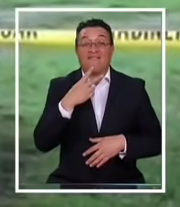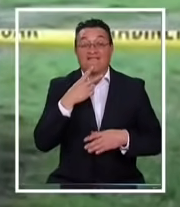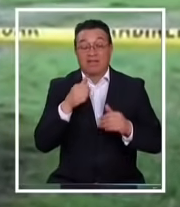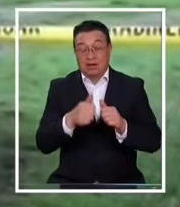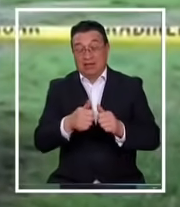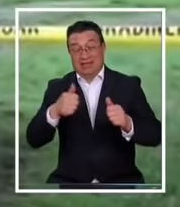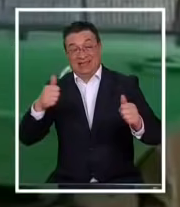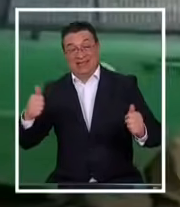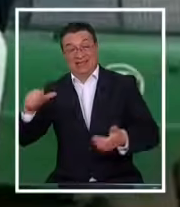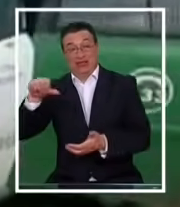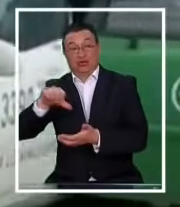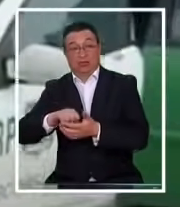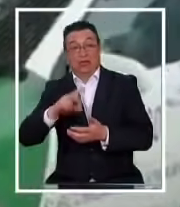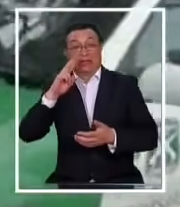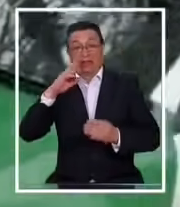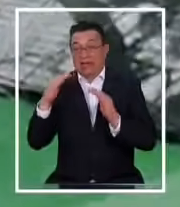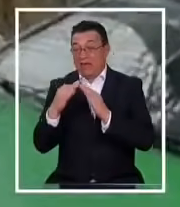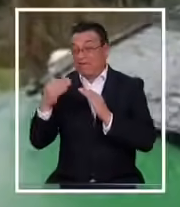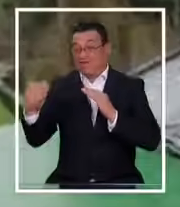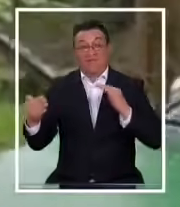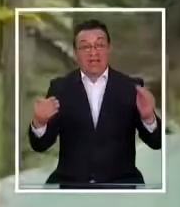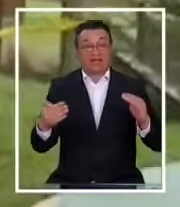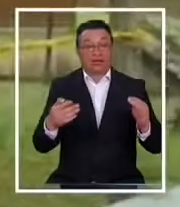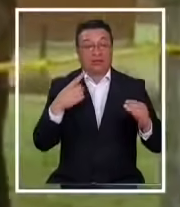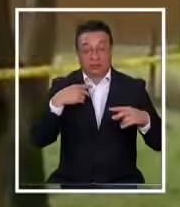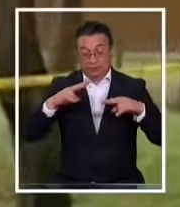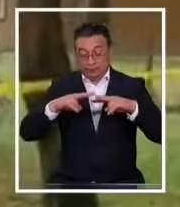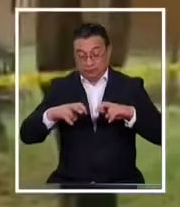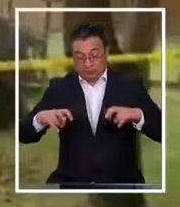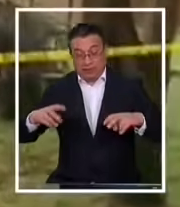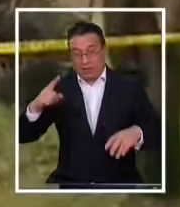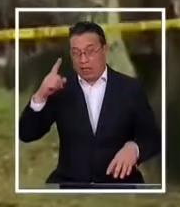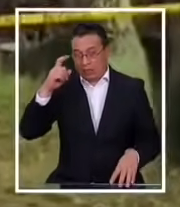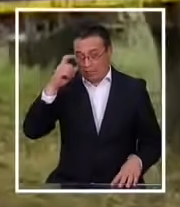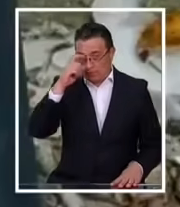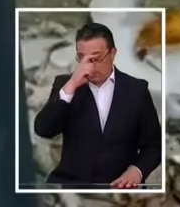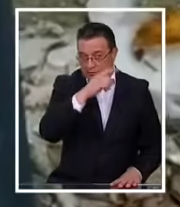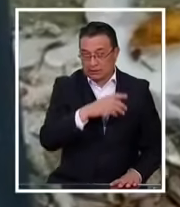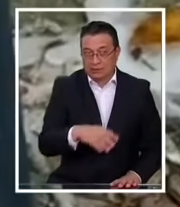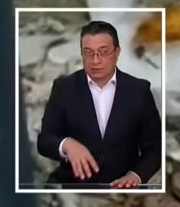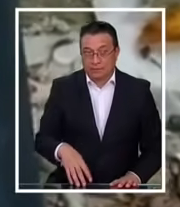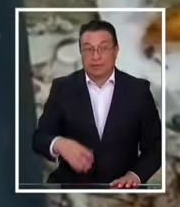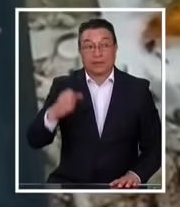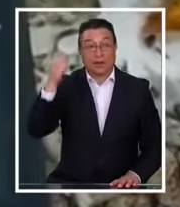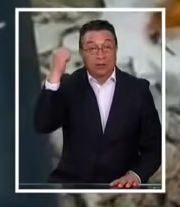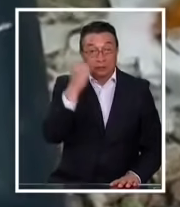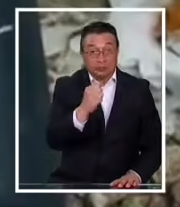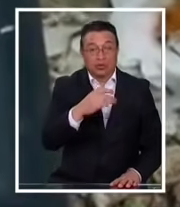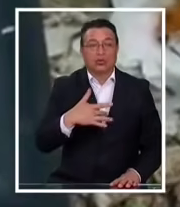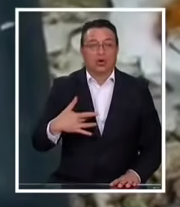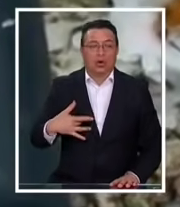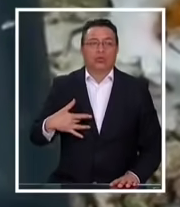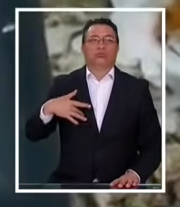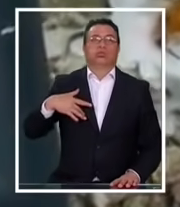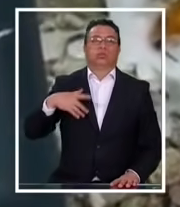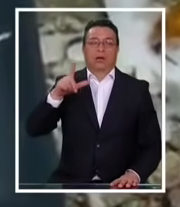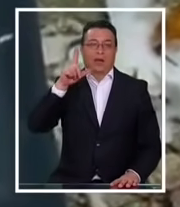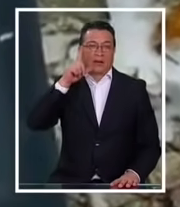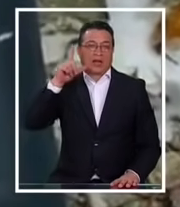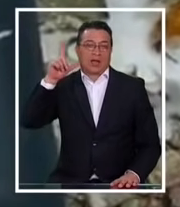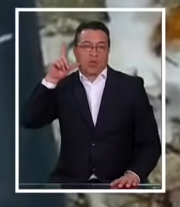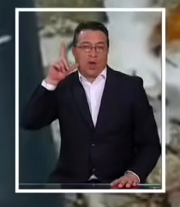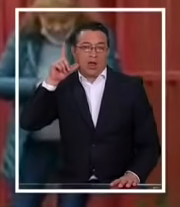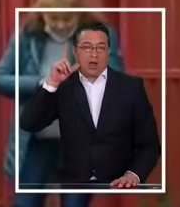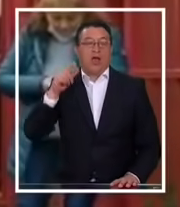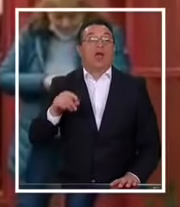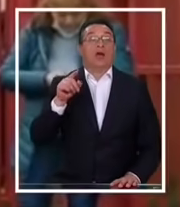retirada de la ciudad, sin vecinos cercanos, por lo que la indagatoria era compleja. El crimen ha causado conmoción en Llanquihue. Al